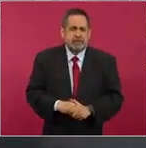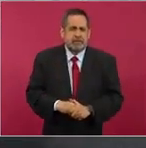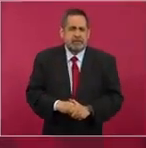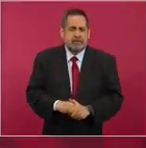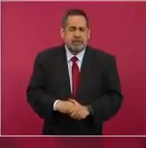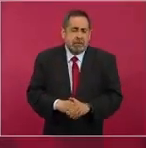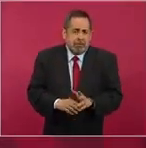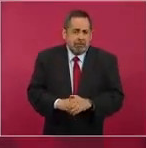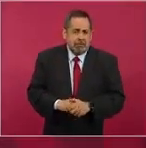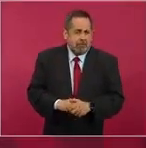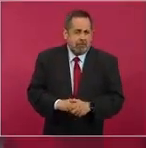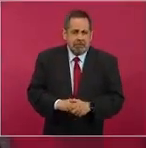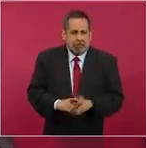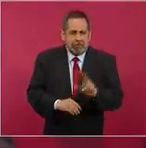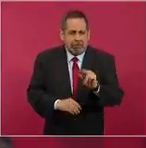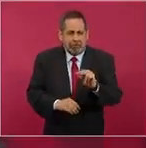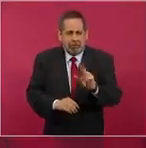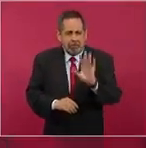No, porque